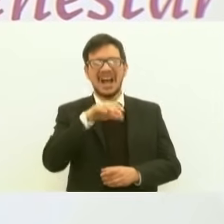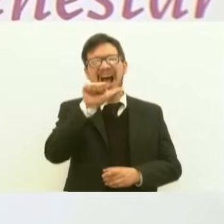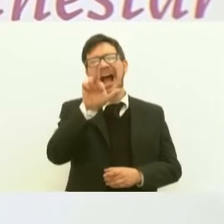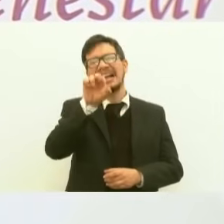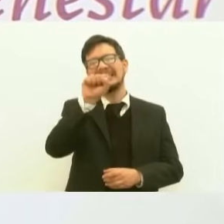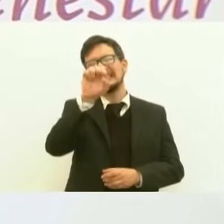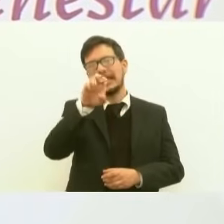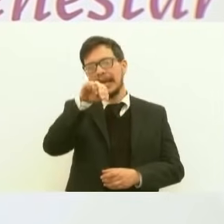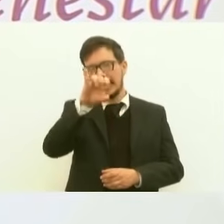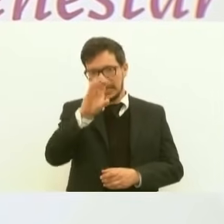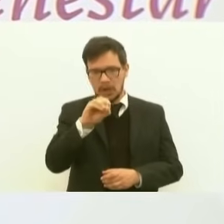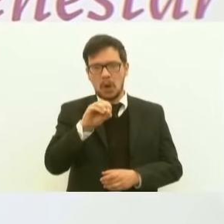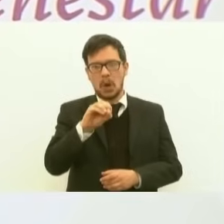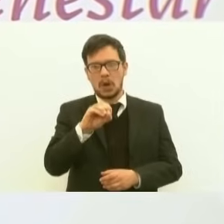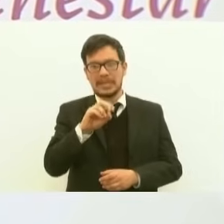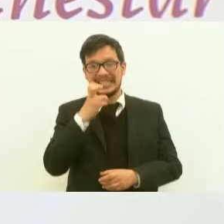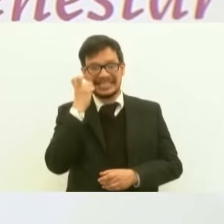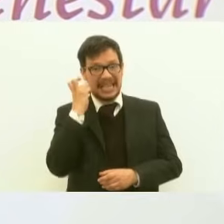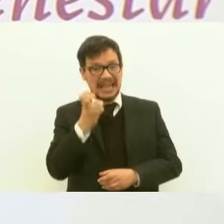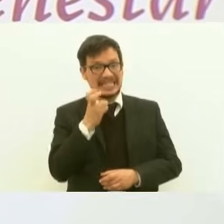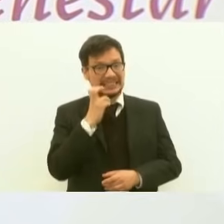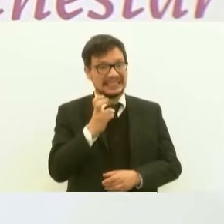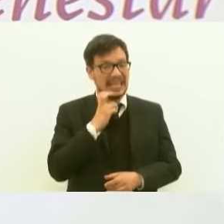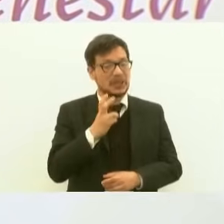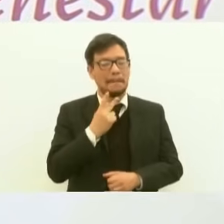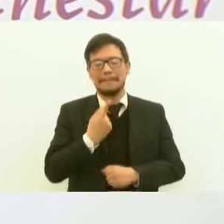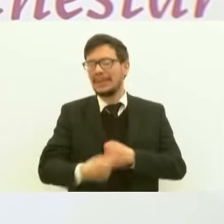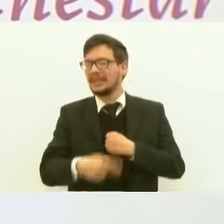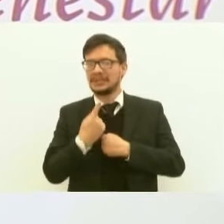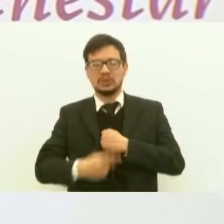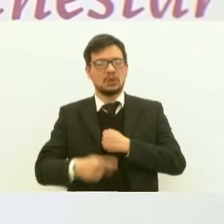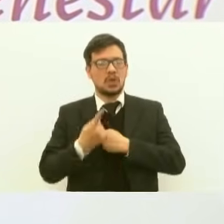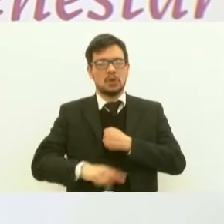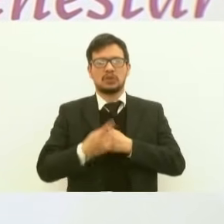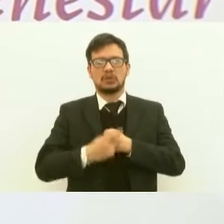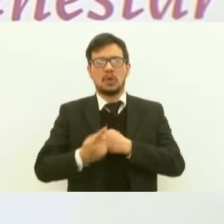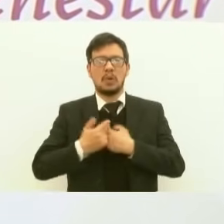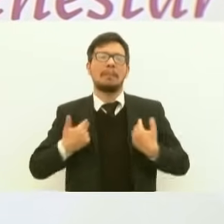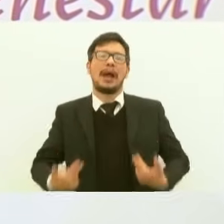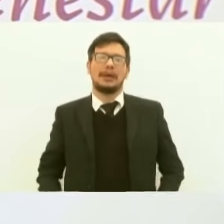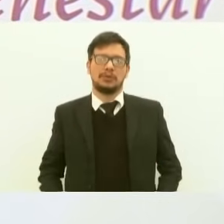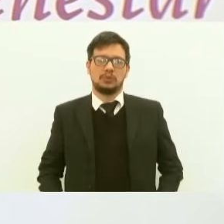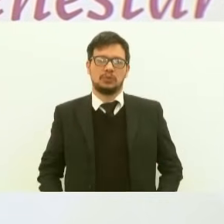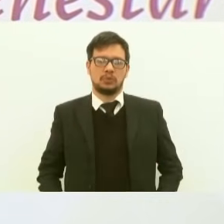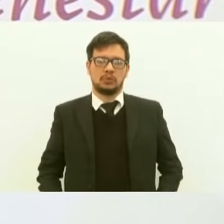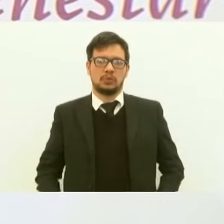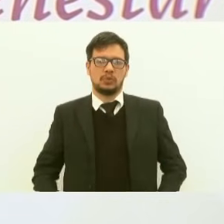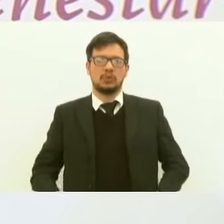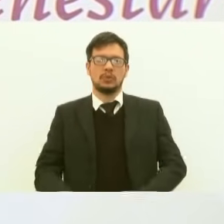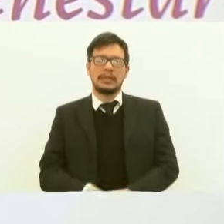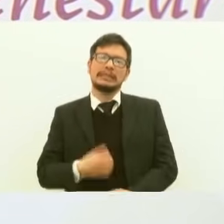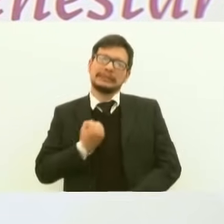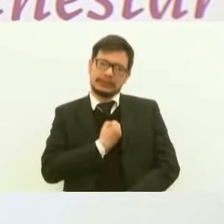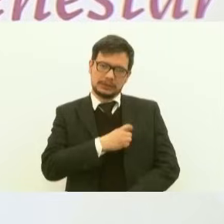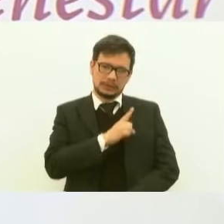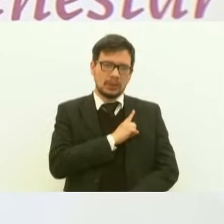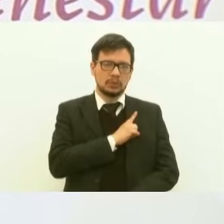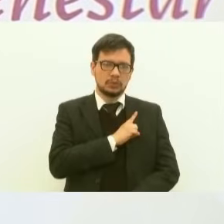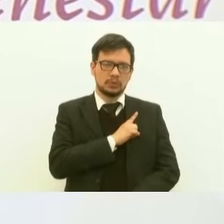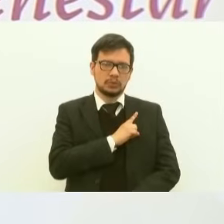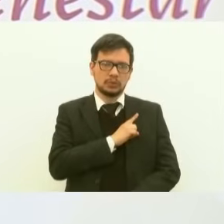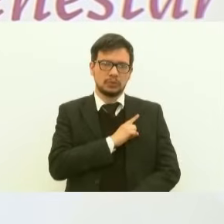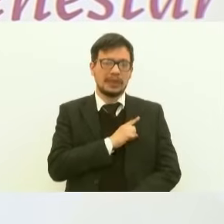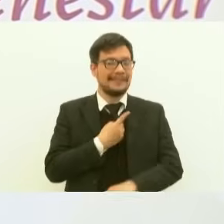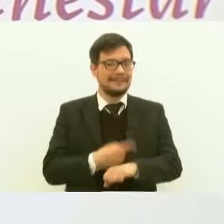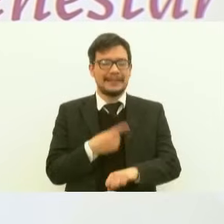eso es muy dañino, es muy grave para la salud.